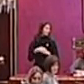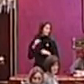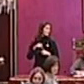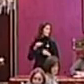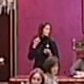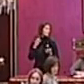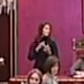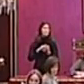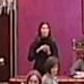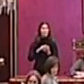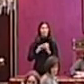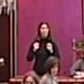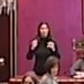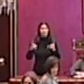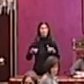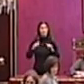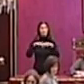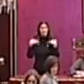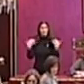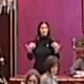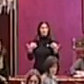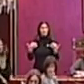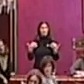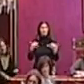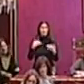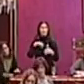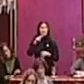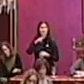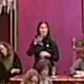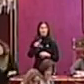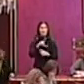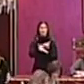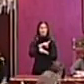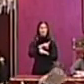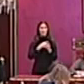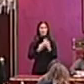también se llevarán a cabo. Comienza ya el pleno ordinario del mes de noviembre.